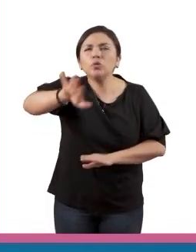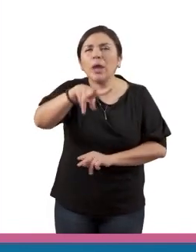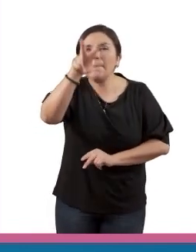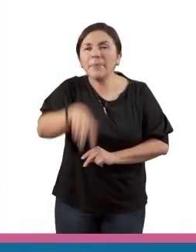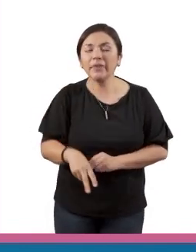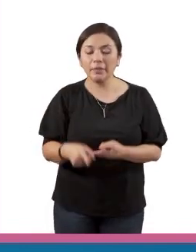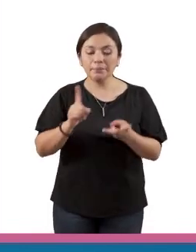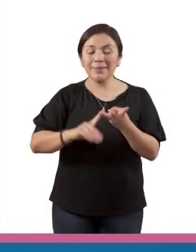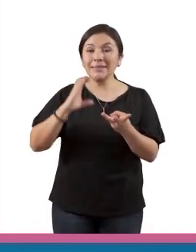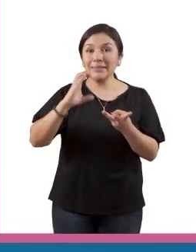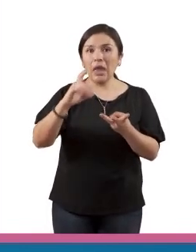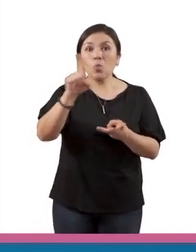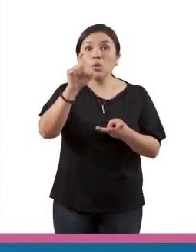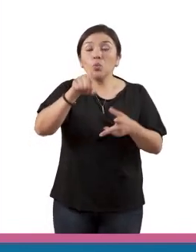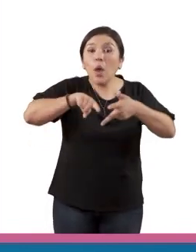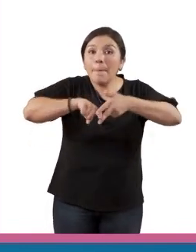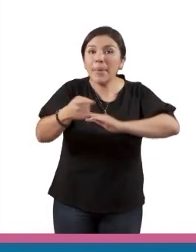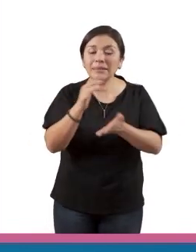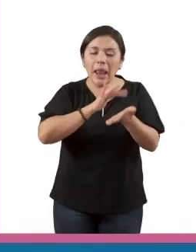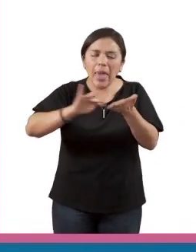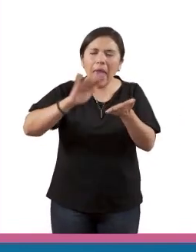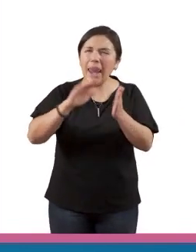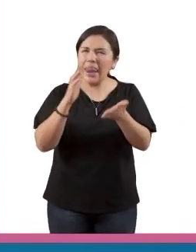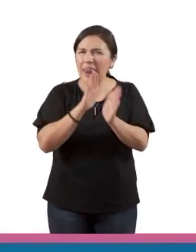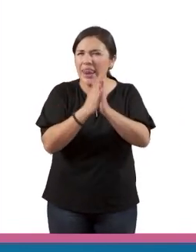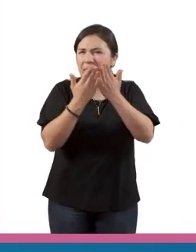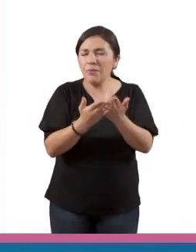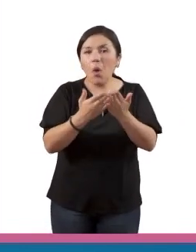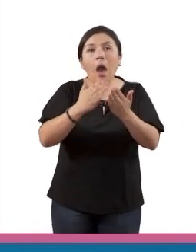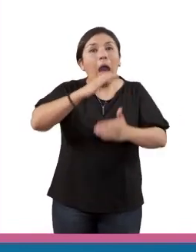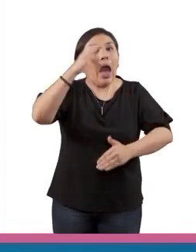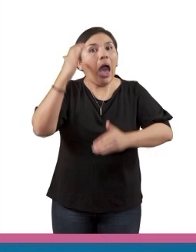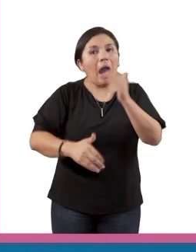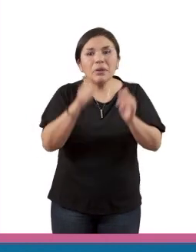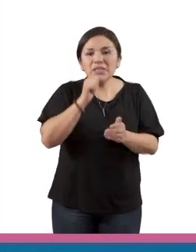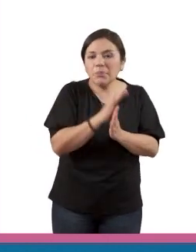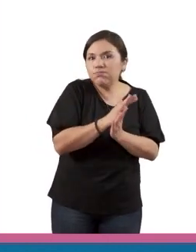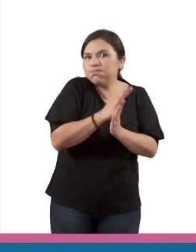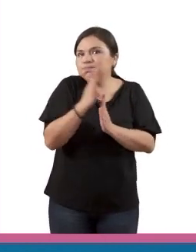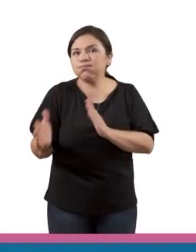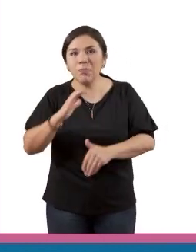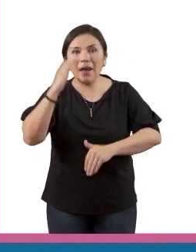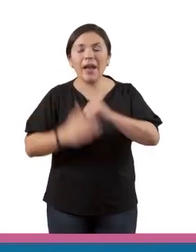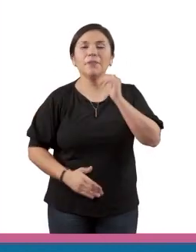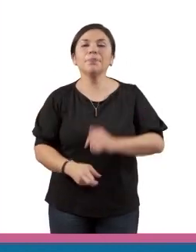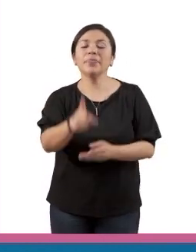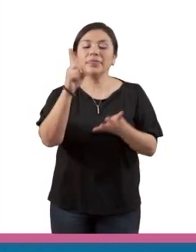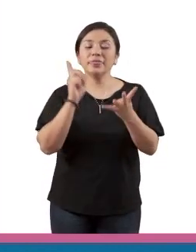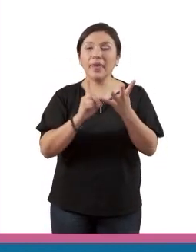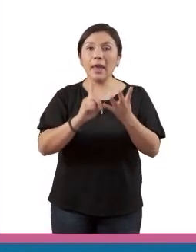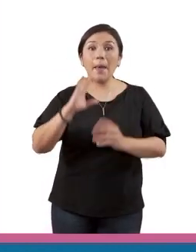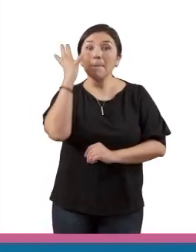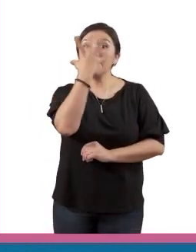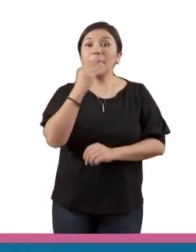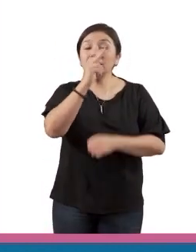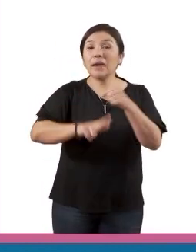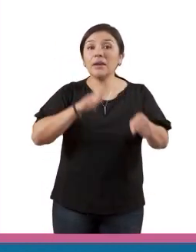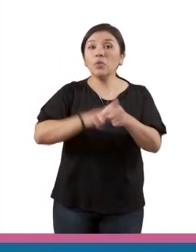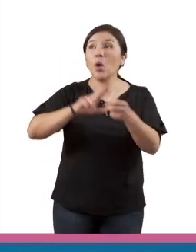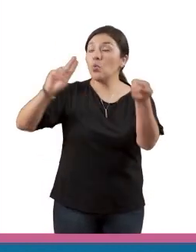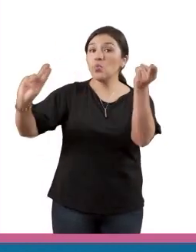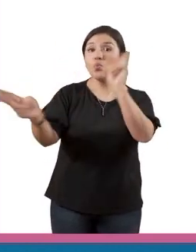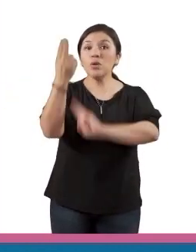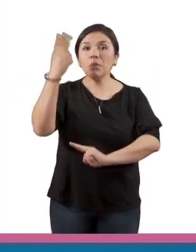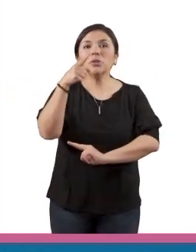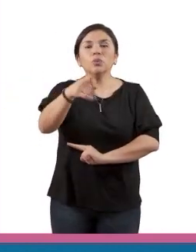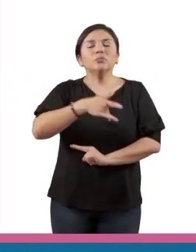C. Cuando comienzas un libro, no puedes parar hasta terminarlo. D. La belleza natural del